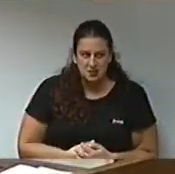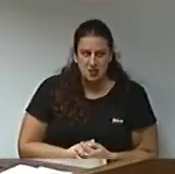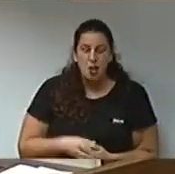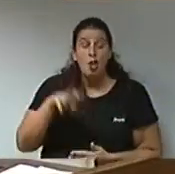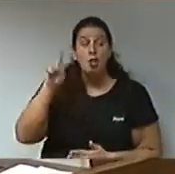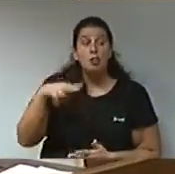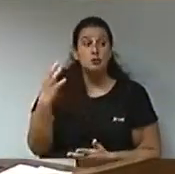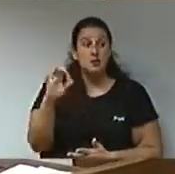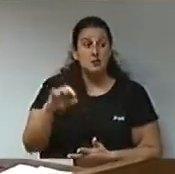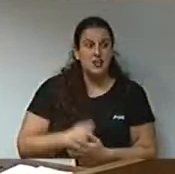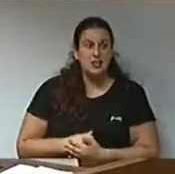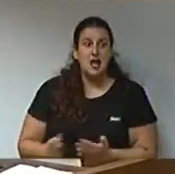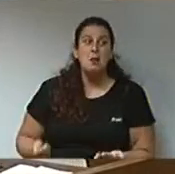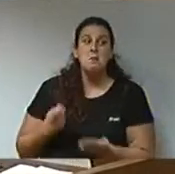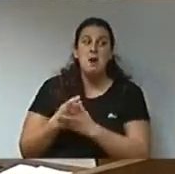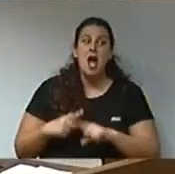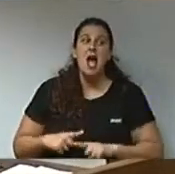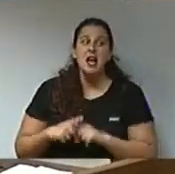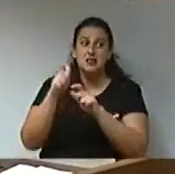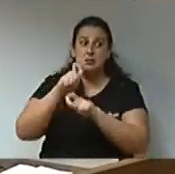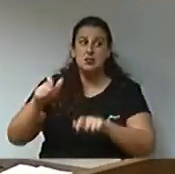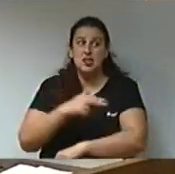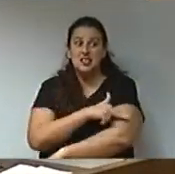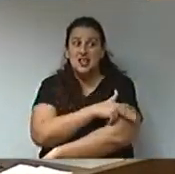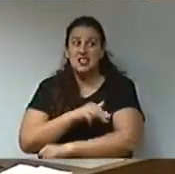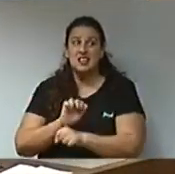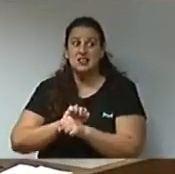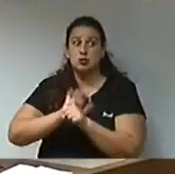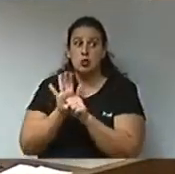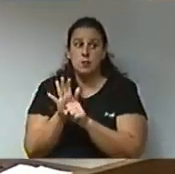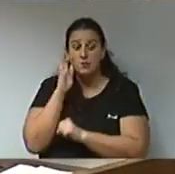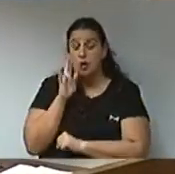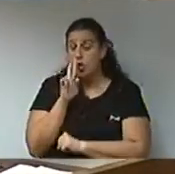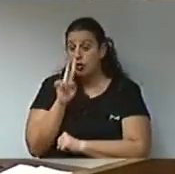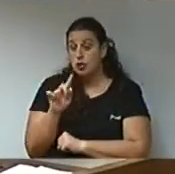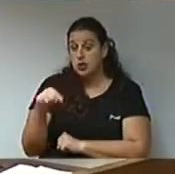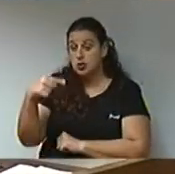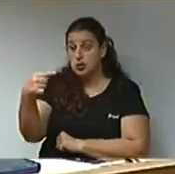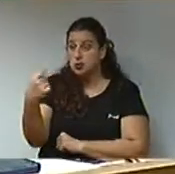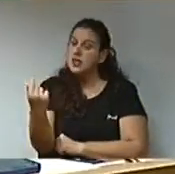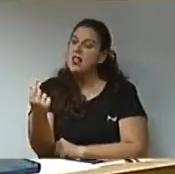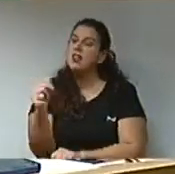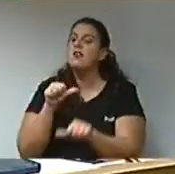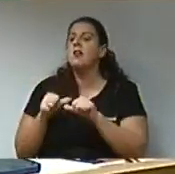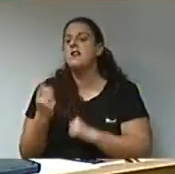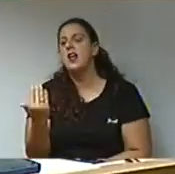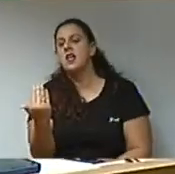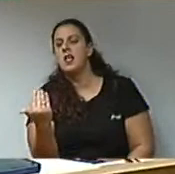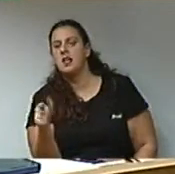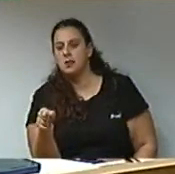2020, paga extra a los sanitarios por el COVID y dos años después les obliga a usted a devolverla.